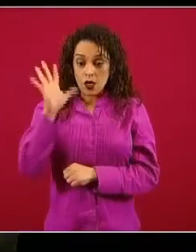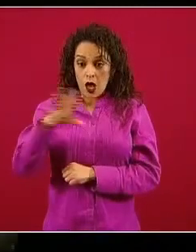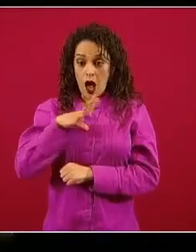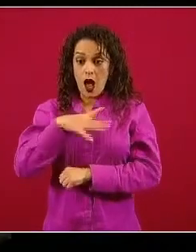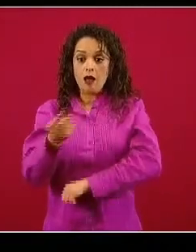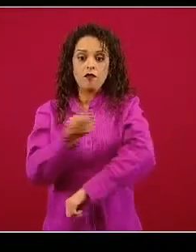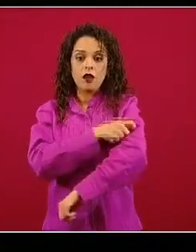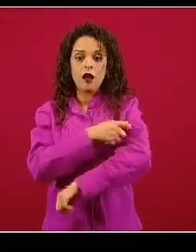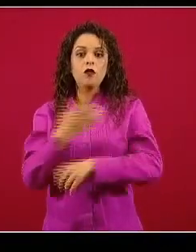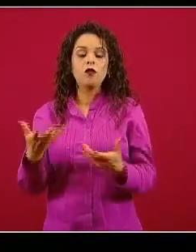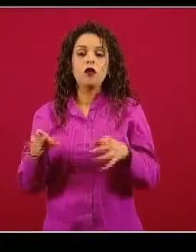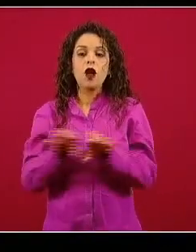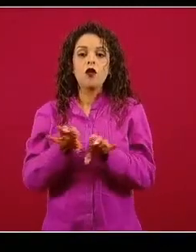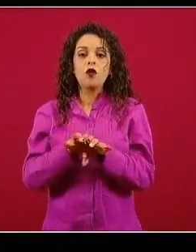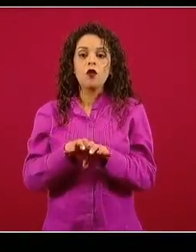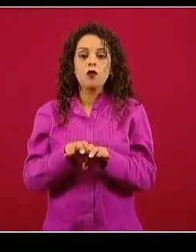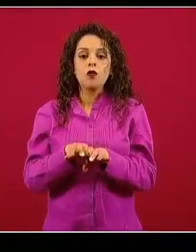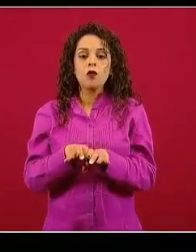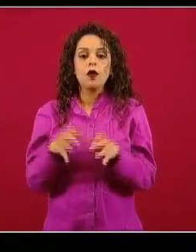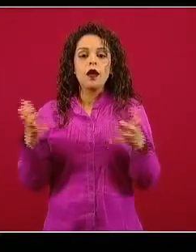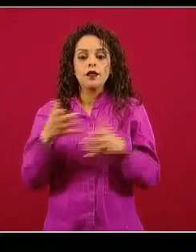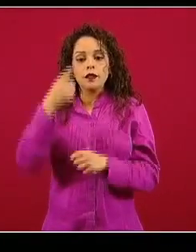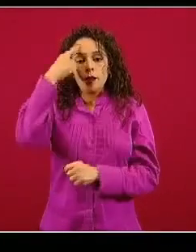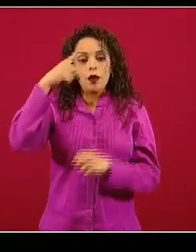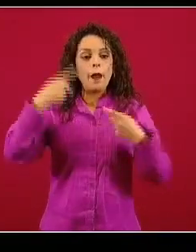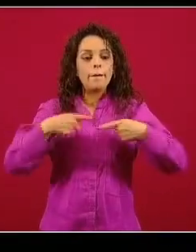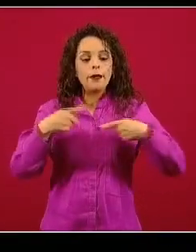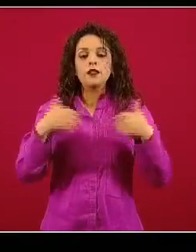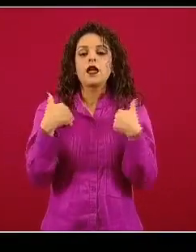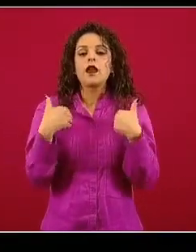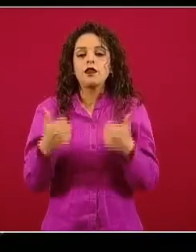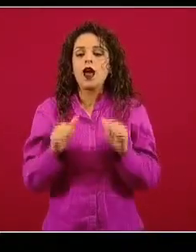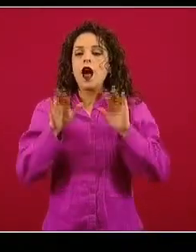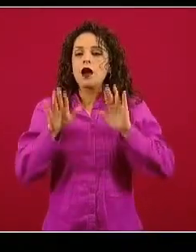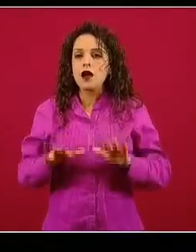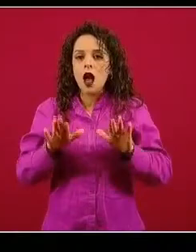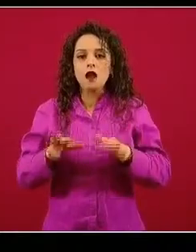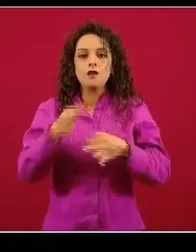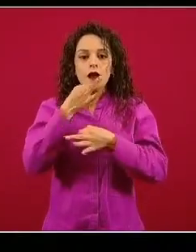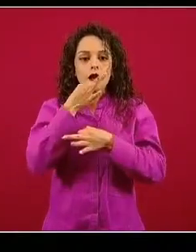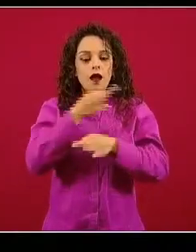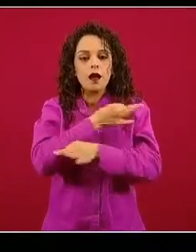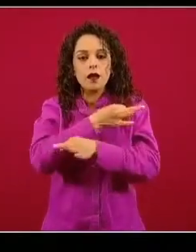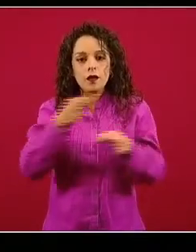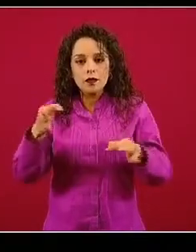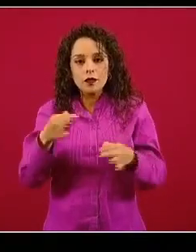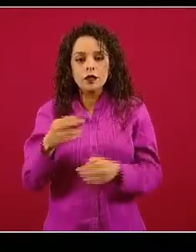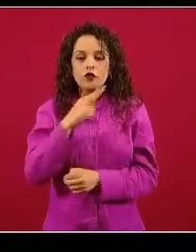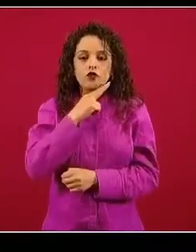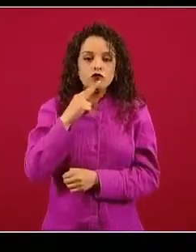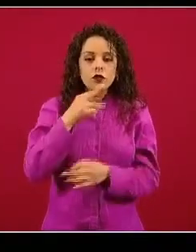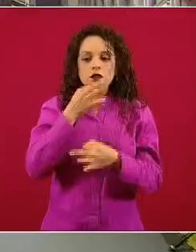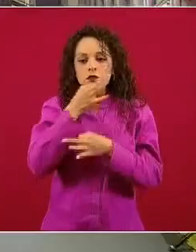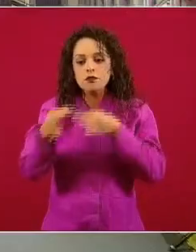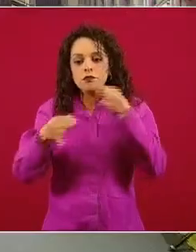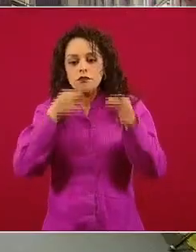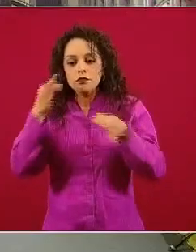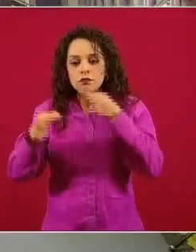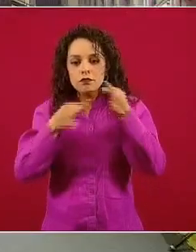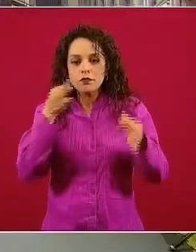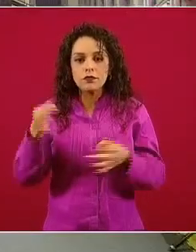O sea, ¿cómo hacer que la gente tome con calma estos anuncios y no vea que esto ya terminó?